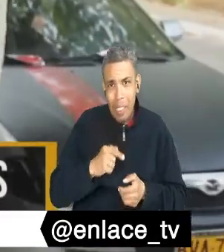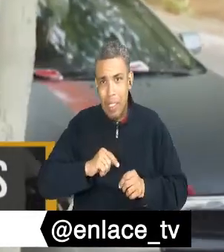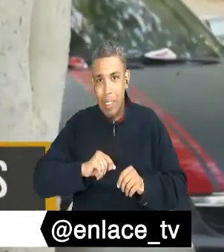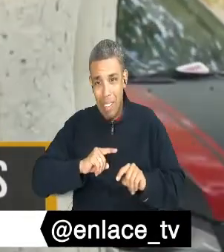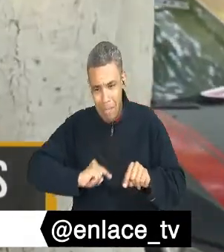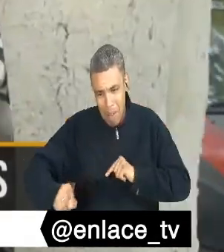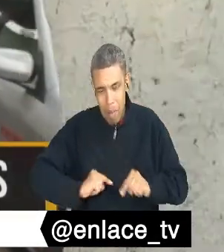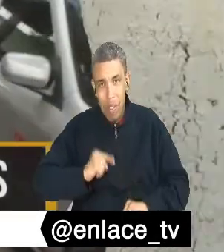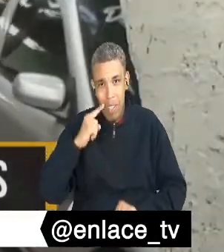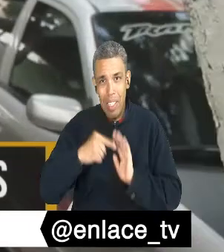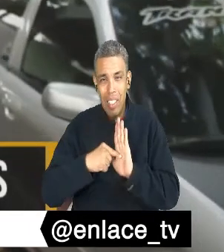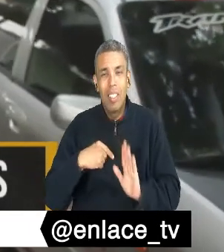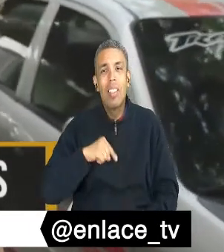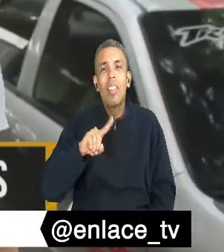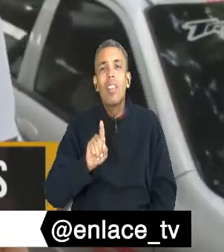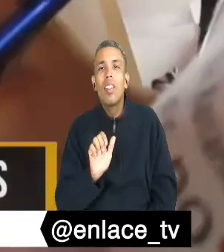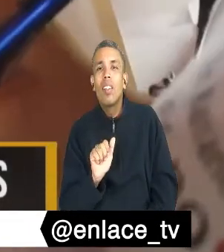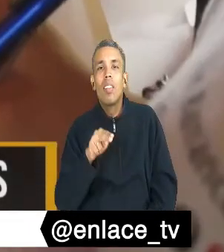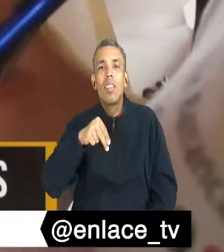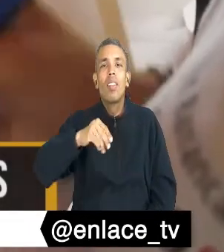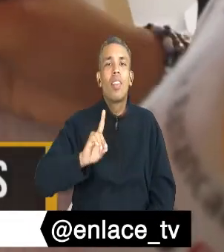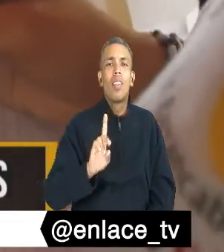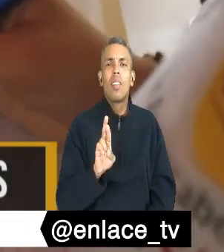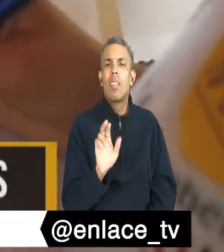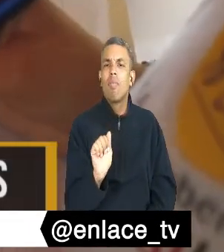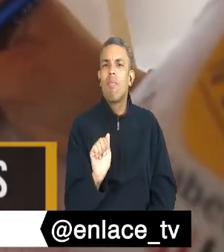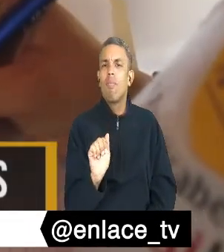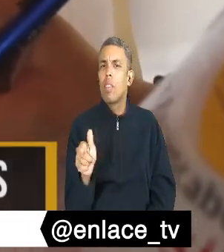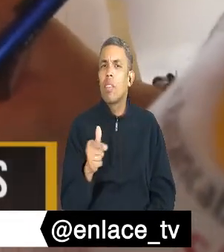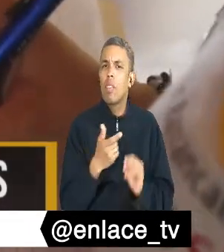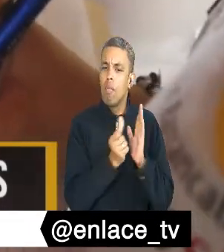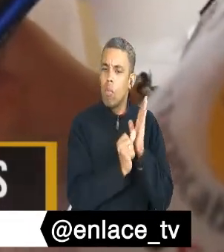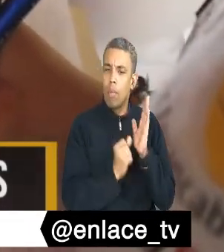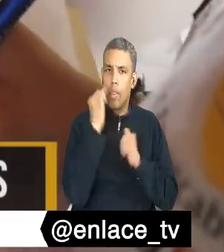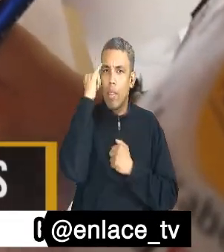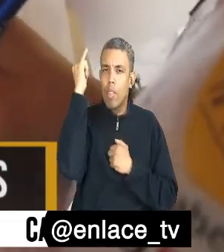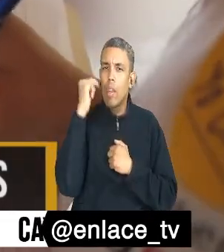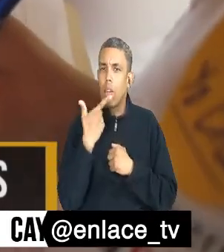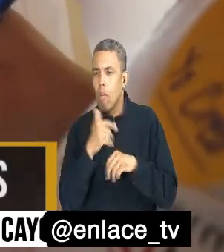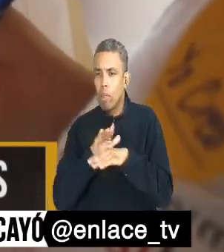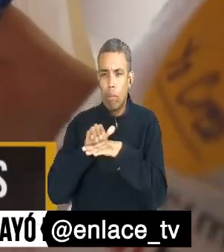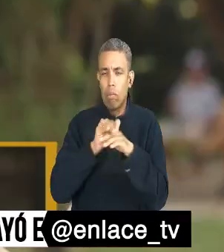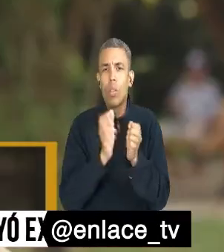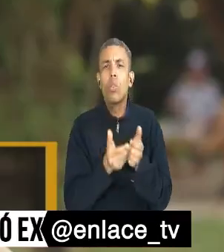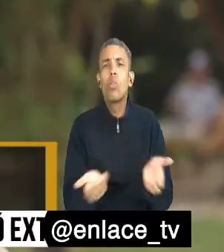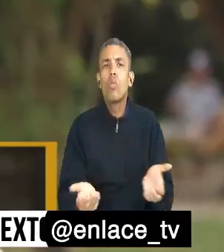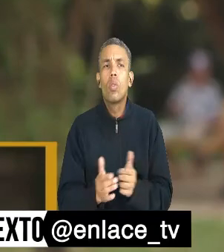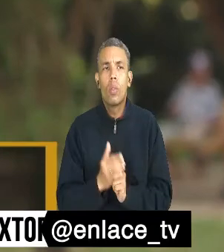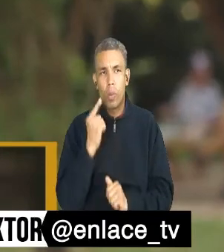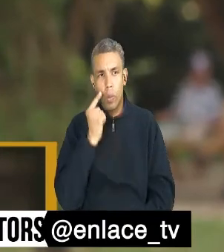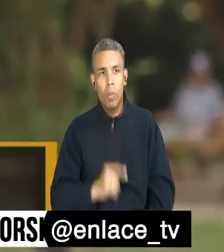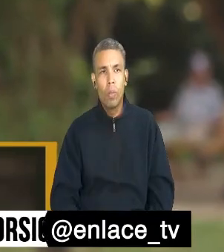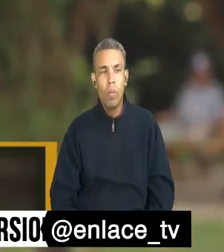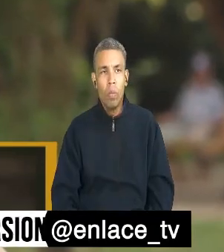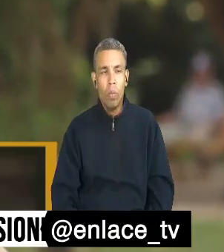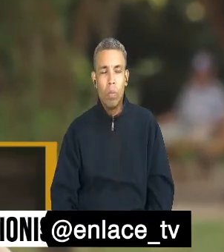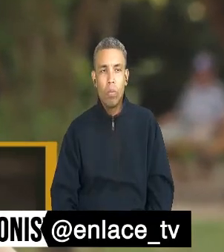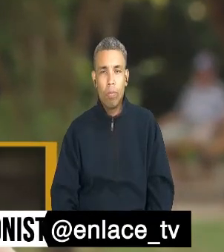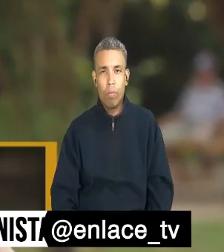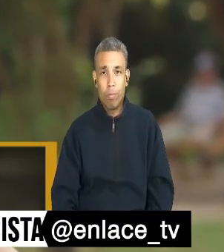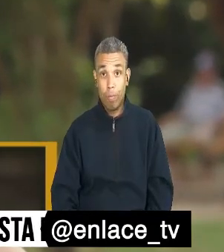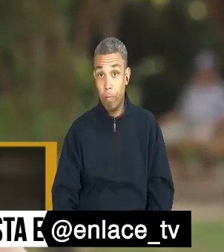de este despacho, Sandra Vanessa Patiño, explica los alcances de esta iniciativa denominada Pagar si Paga. Pagar si Paga porque, en primer